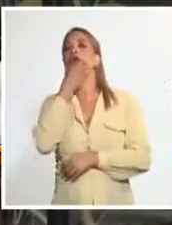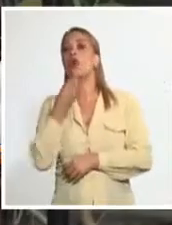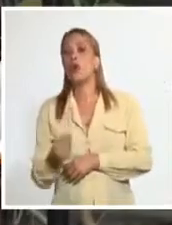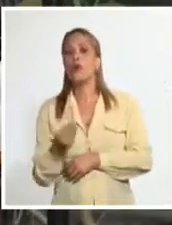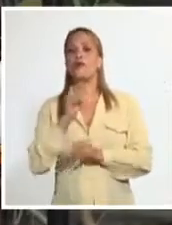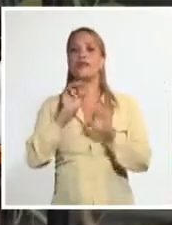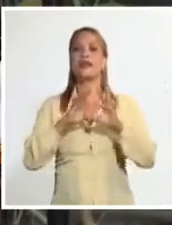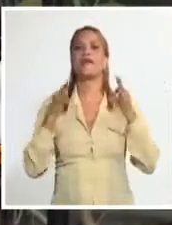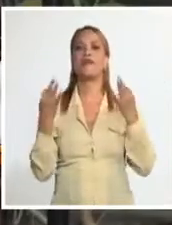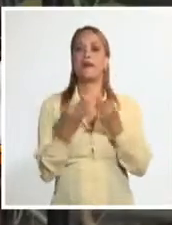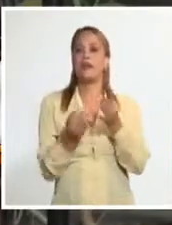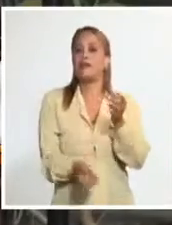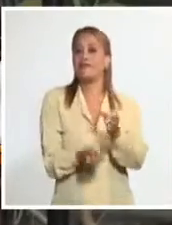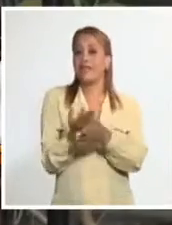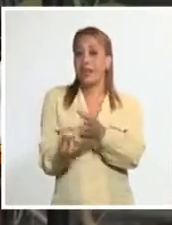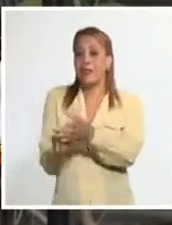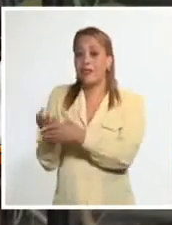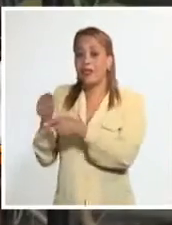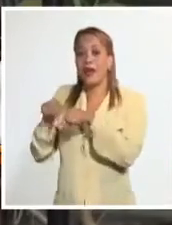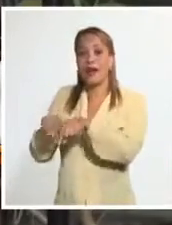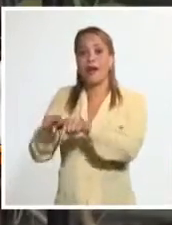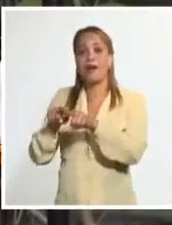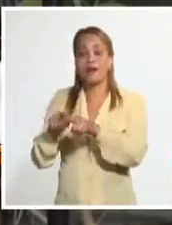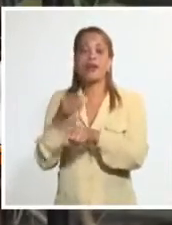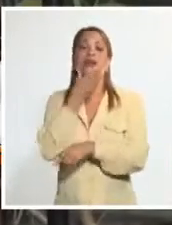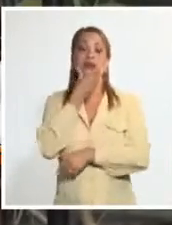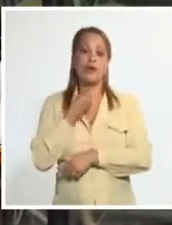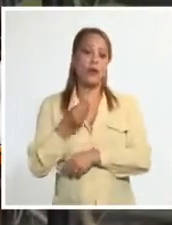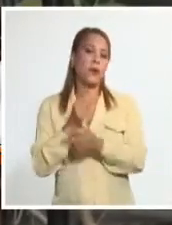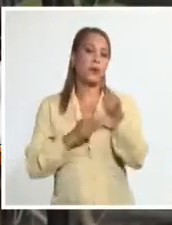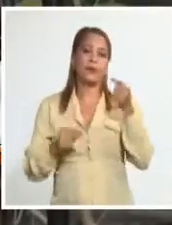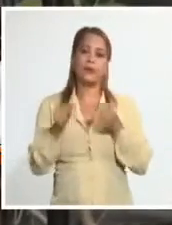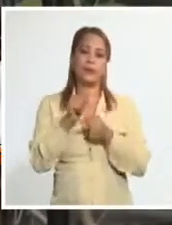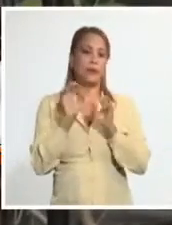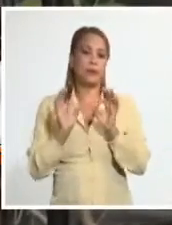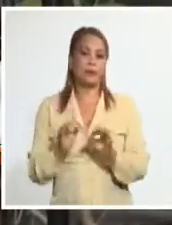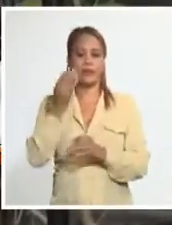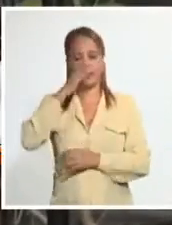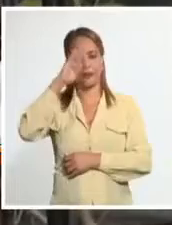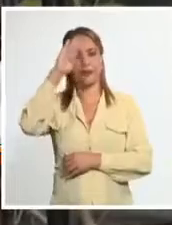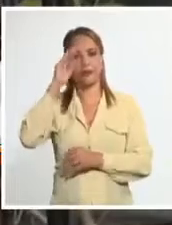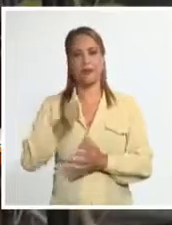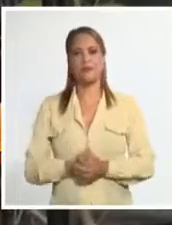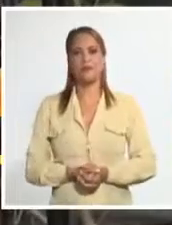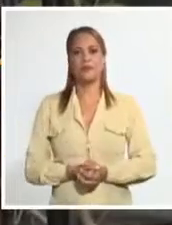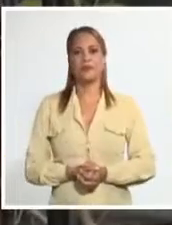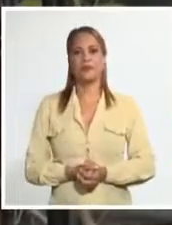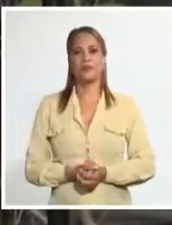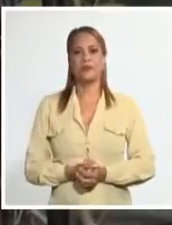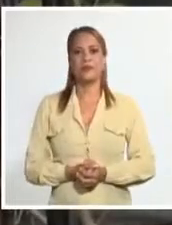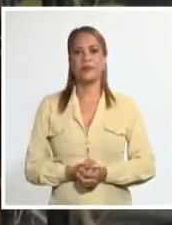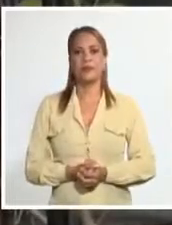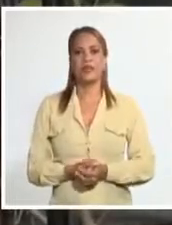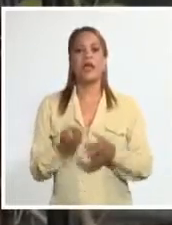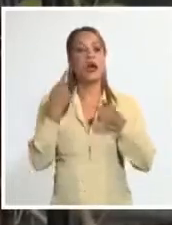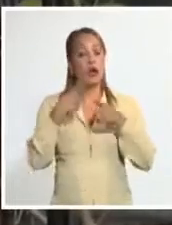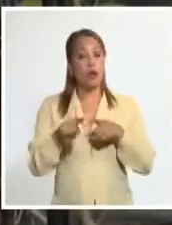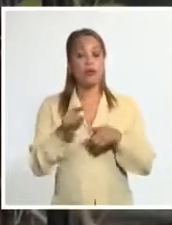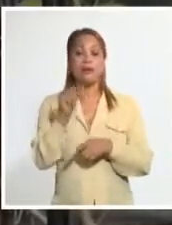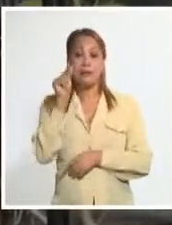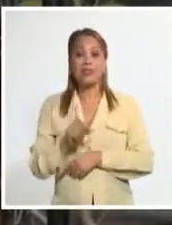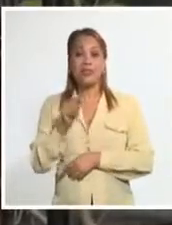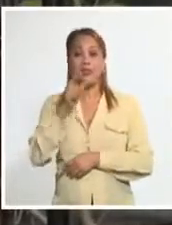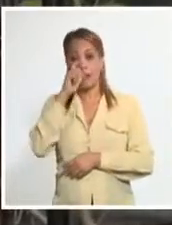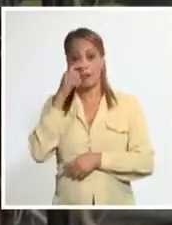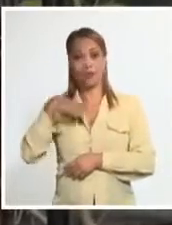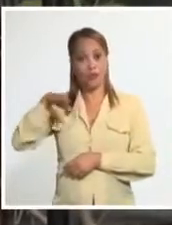estar construyendo, formando los jóvenes de hoy en nuestra sociedad. Y para los que ya peinamos canas,